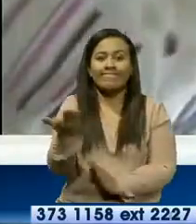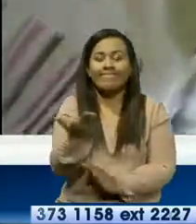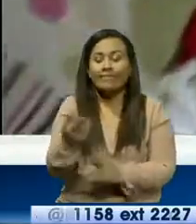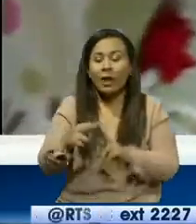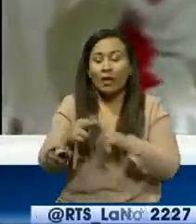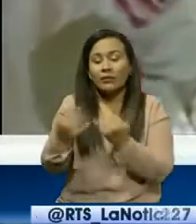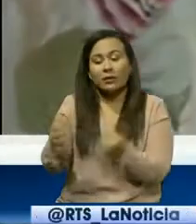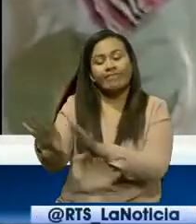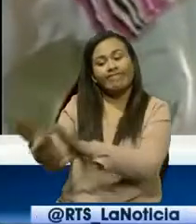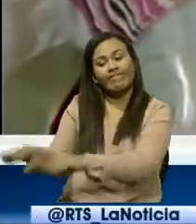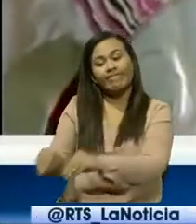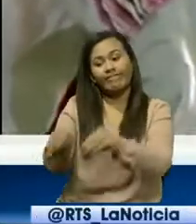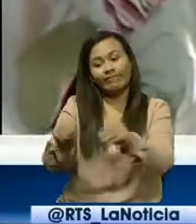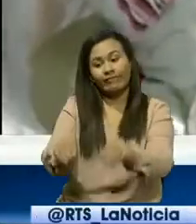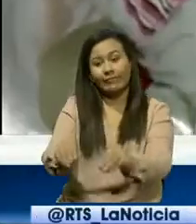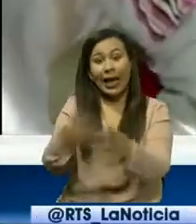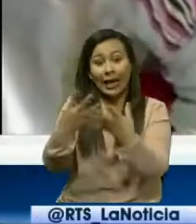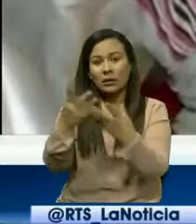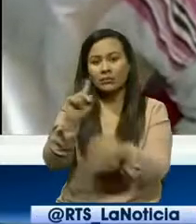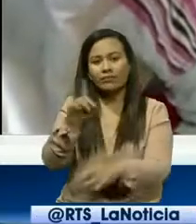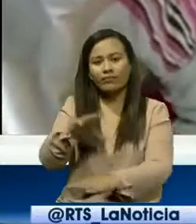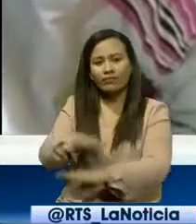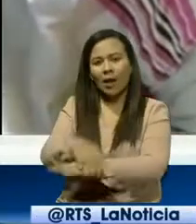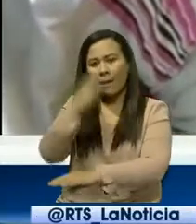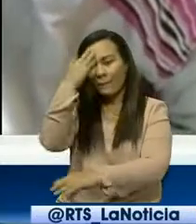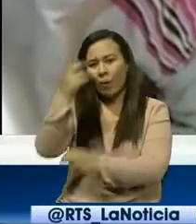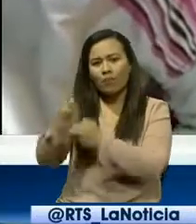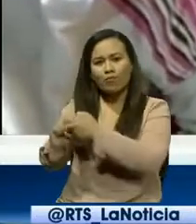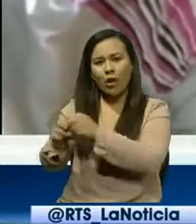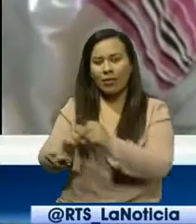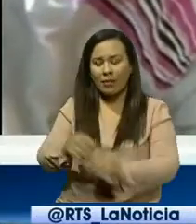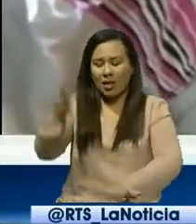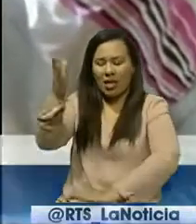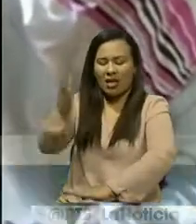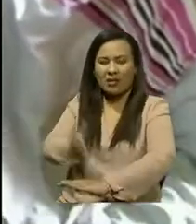fiscal por el supuesto delito de lesiones, informó Charlie Pizá.